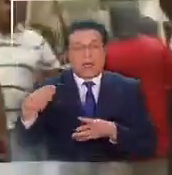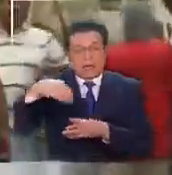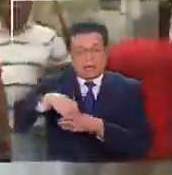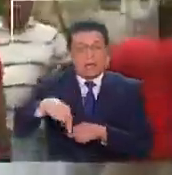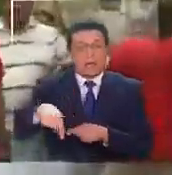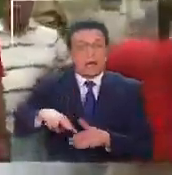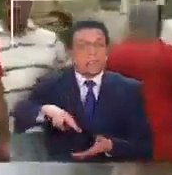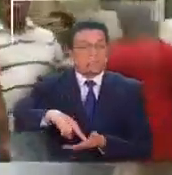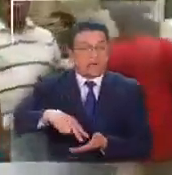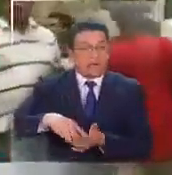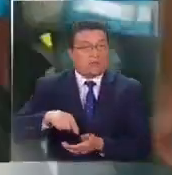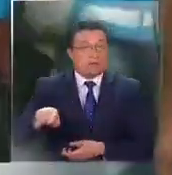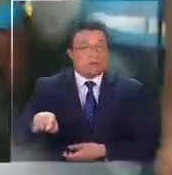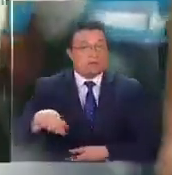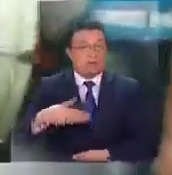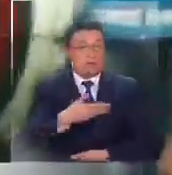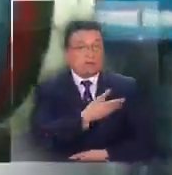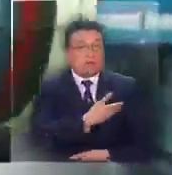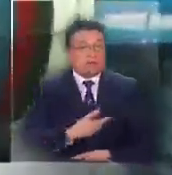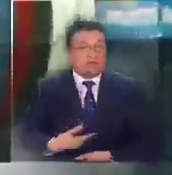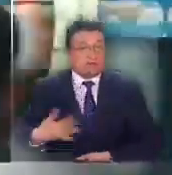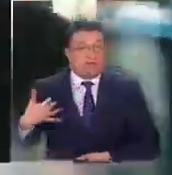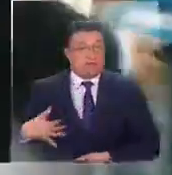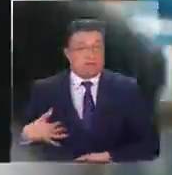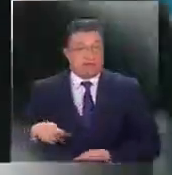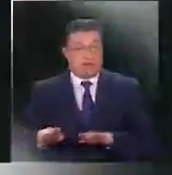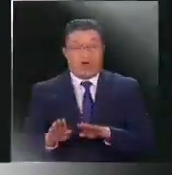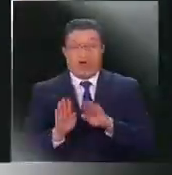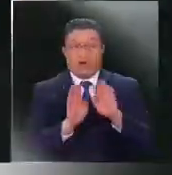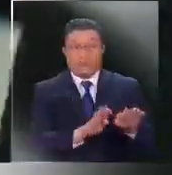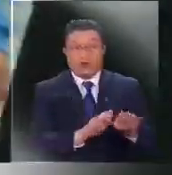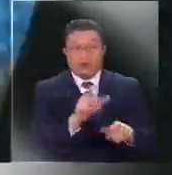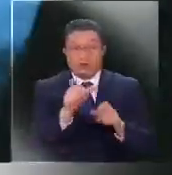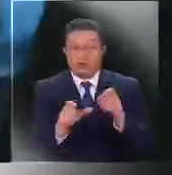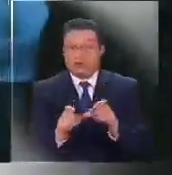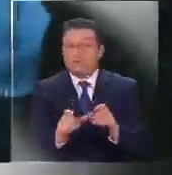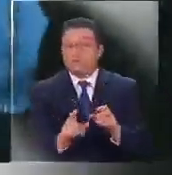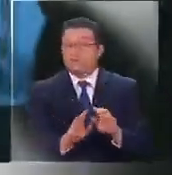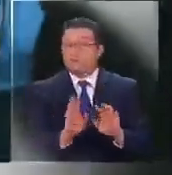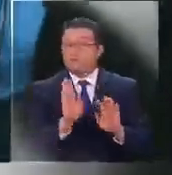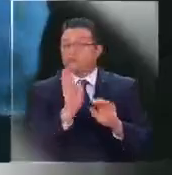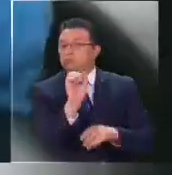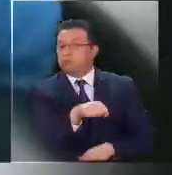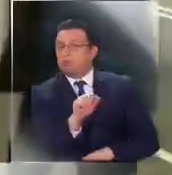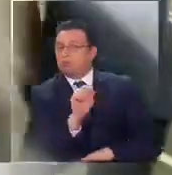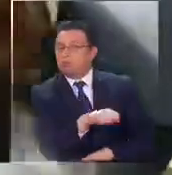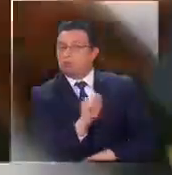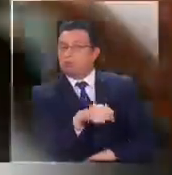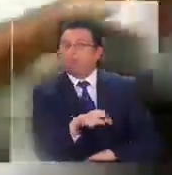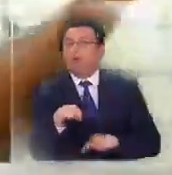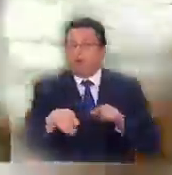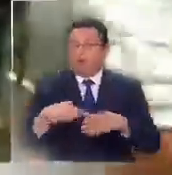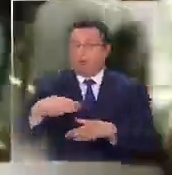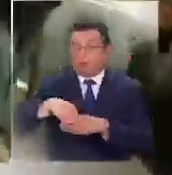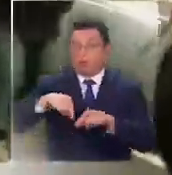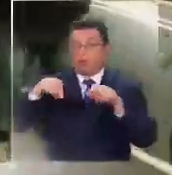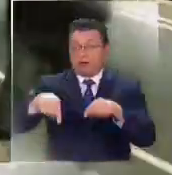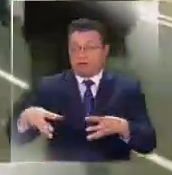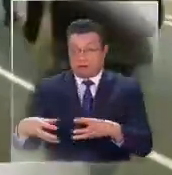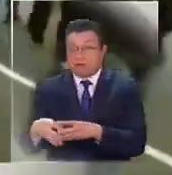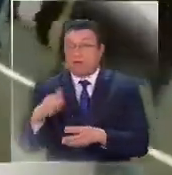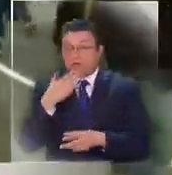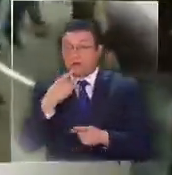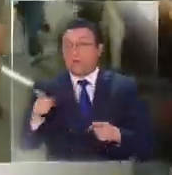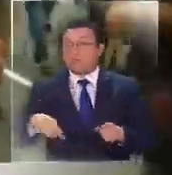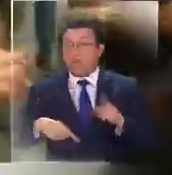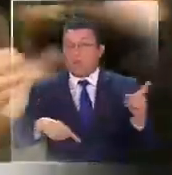internos. Mauricio Macri arriesga perder apoyo entre parte de la población, incluso dentro de su propio sector, que aún